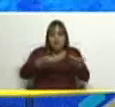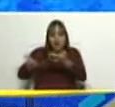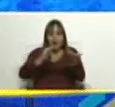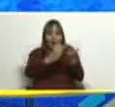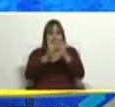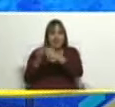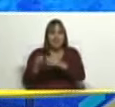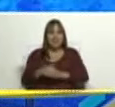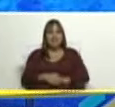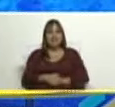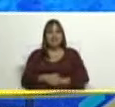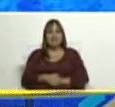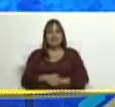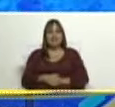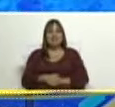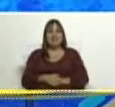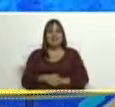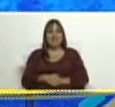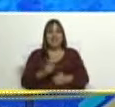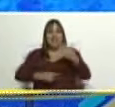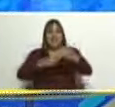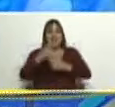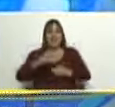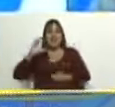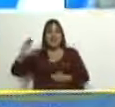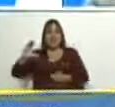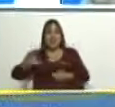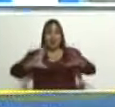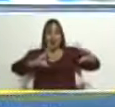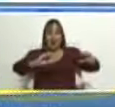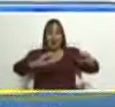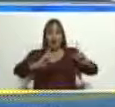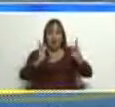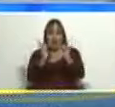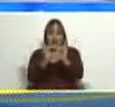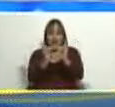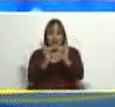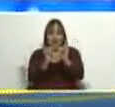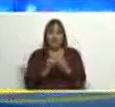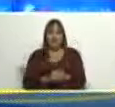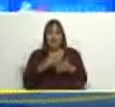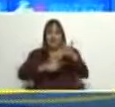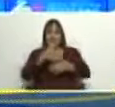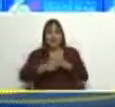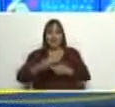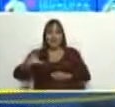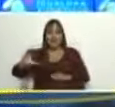Y el plan C, el plan colchón, por eso el plan C.